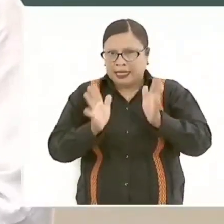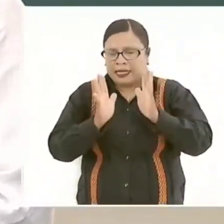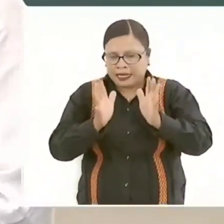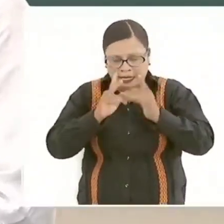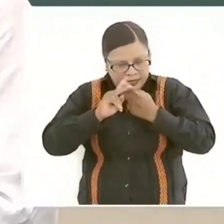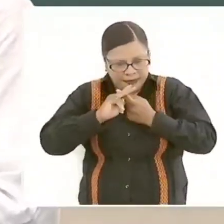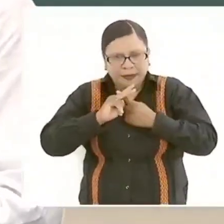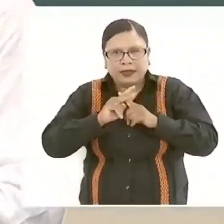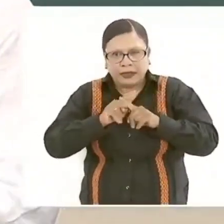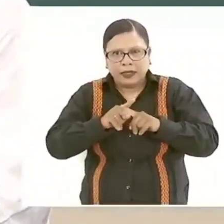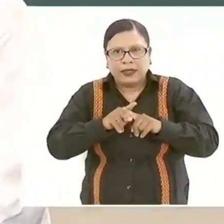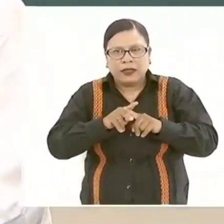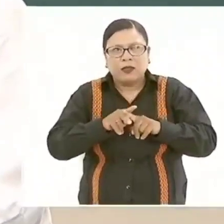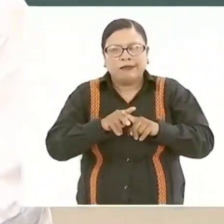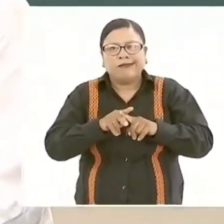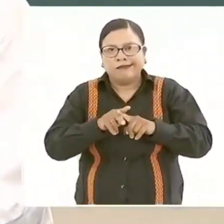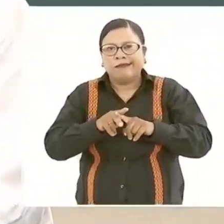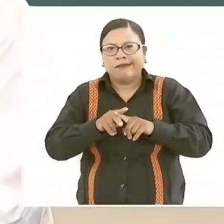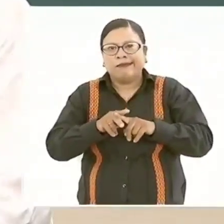cabo esta